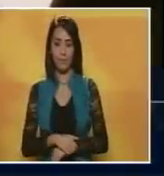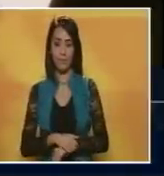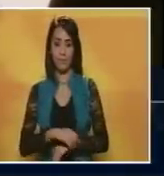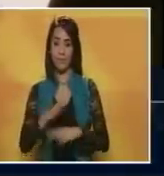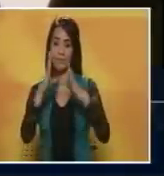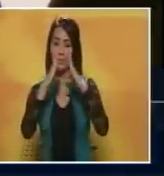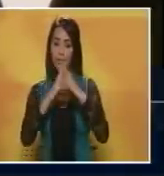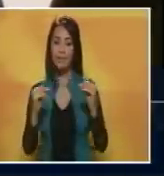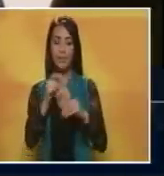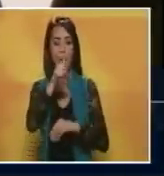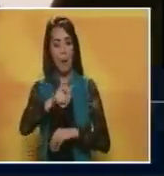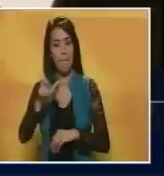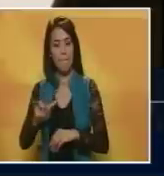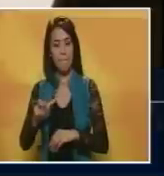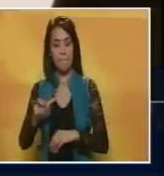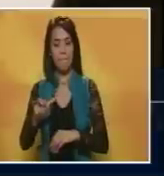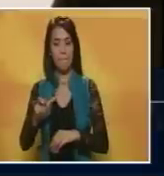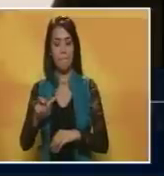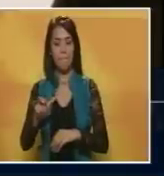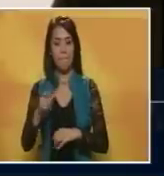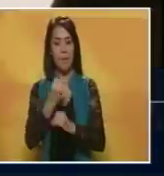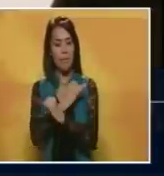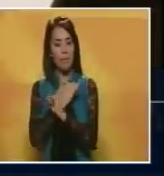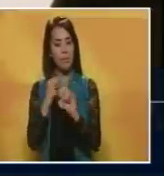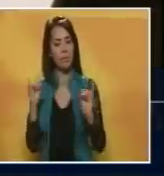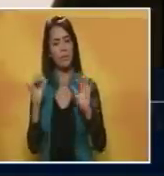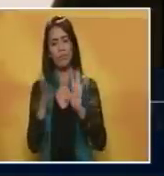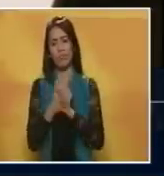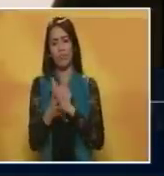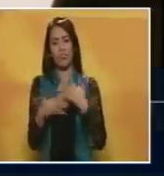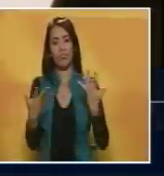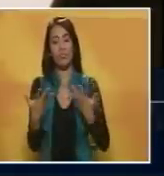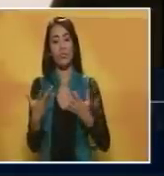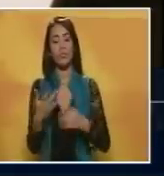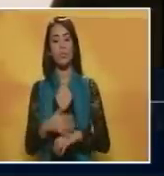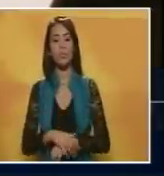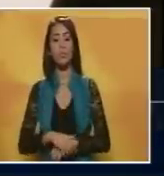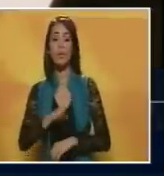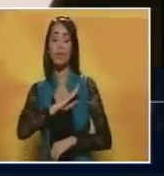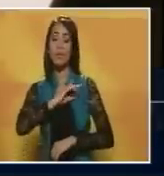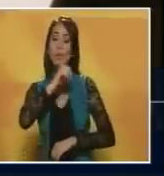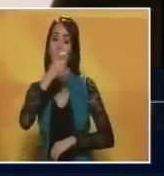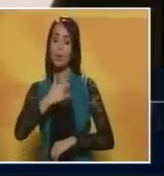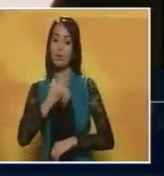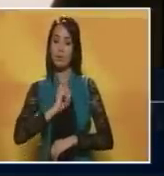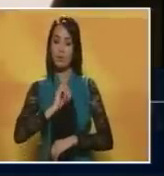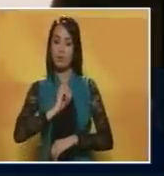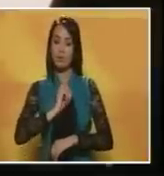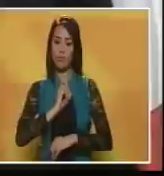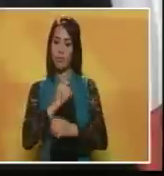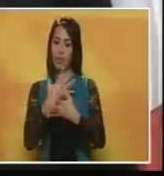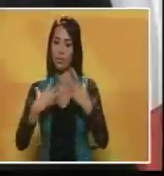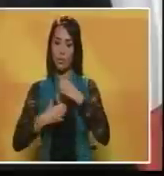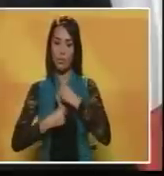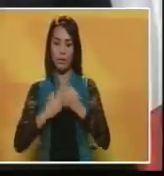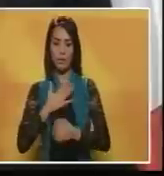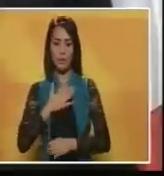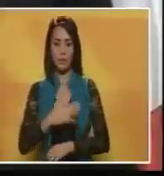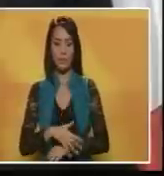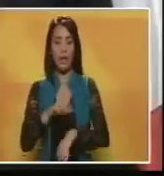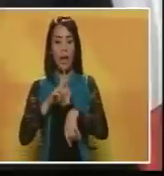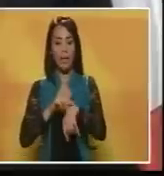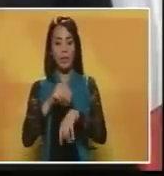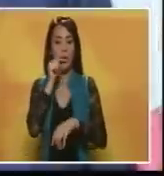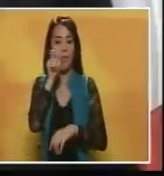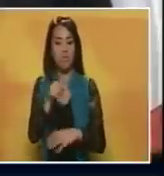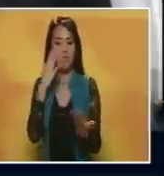todas las personas independientemente de su nacionalidad que han puesto su confianza el doctor